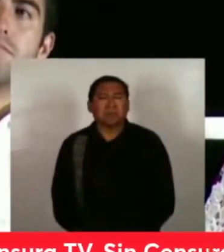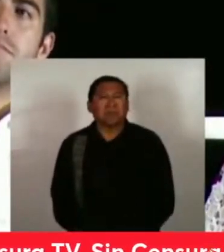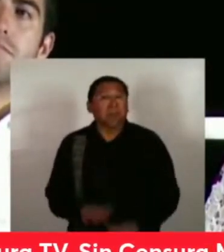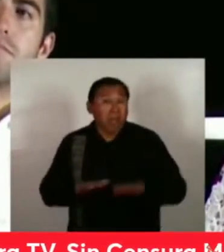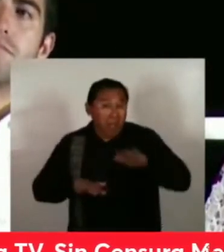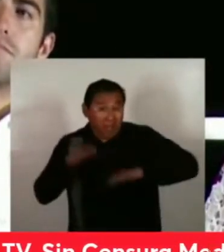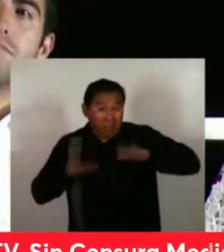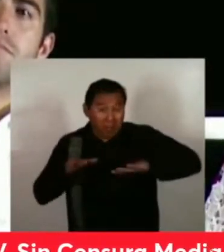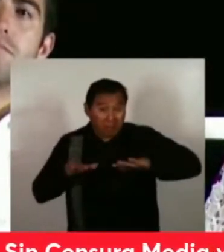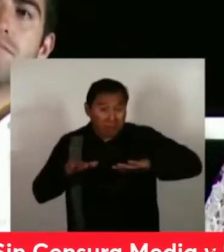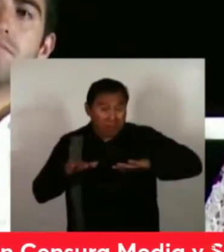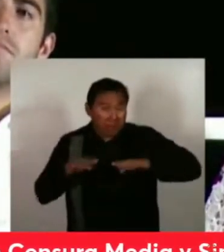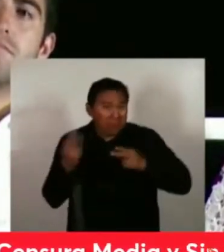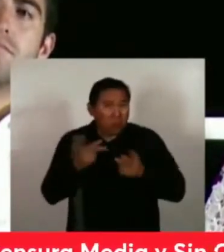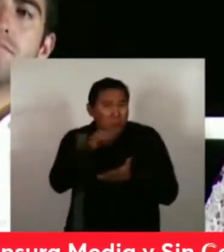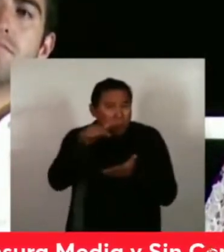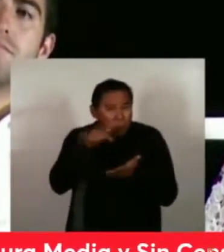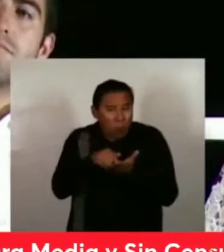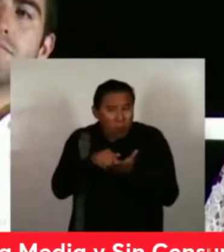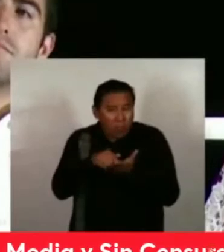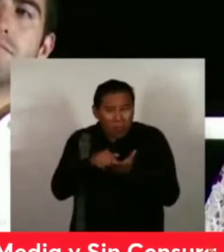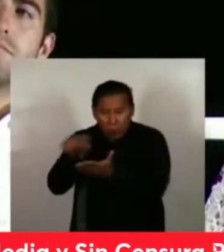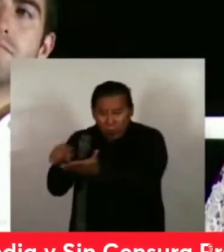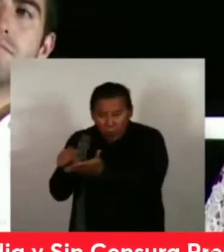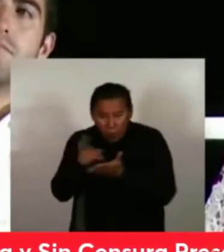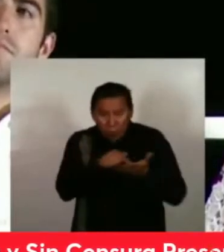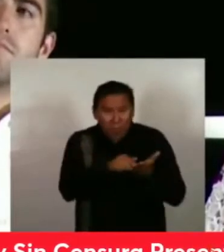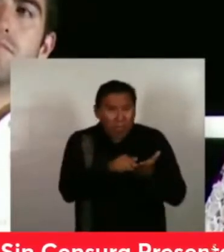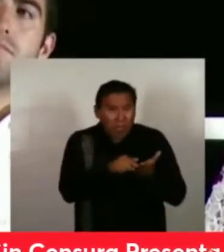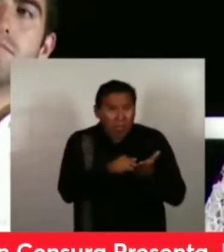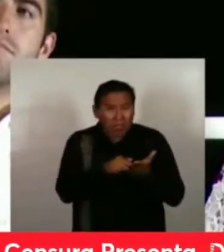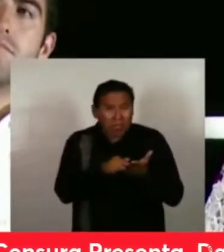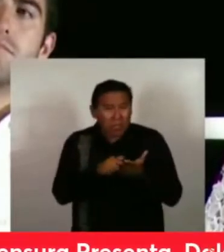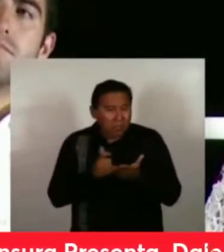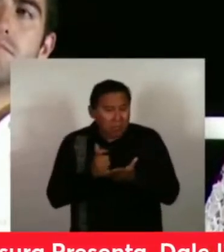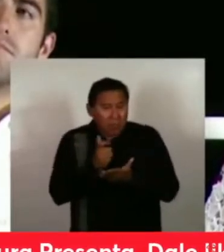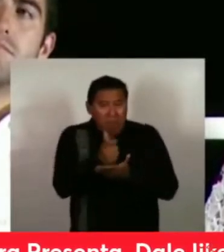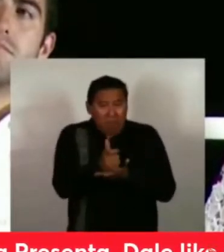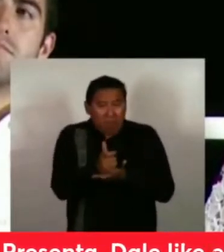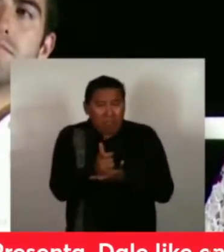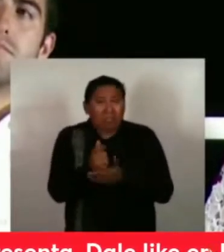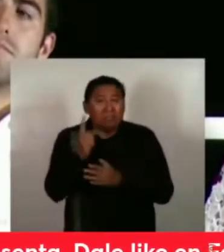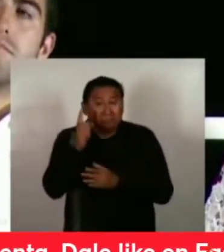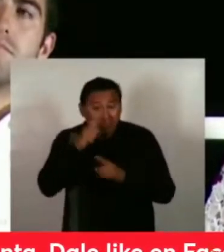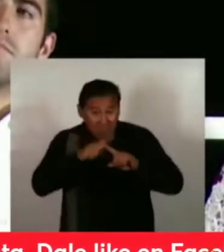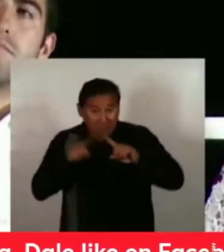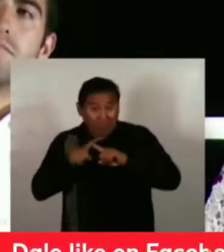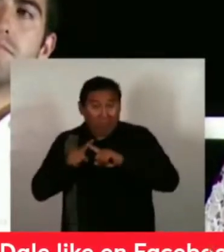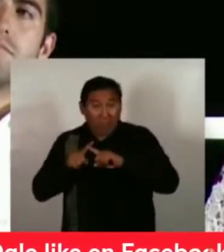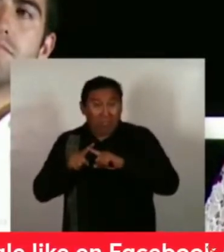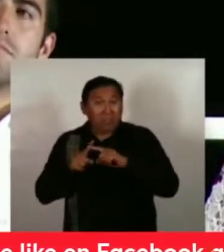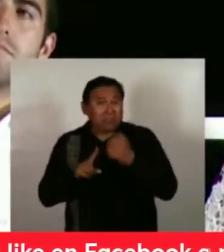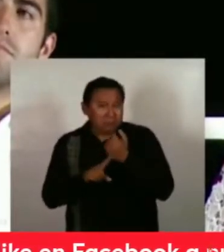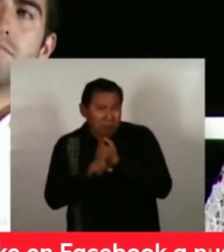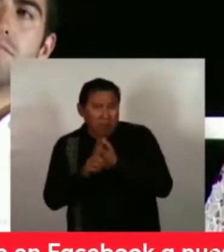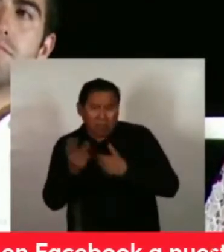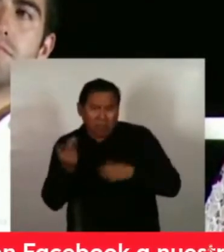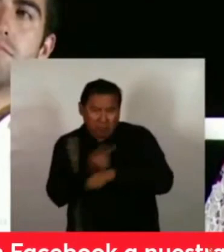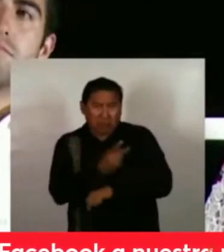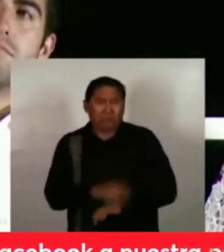no necesariamente en un lugar y otro donde no se recibe la beca, pues es muy diferente la situación